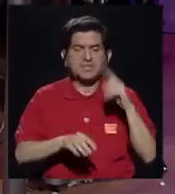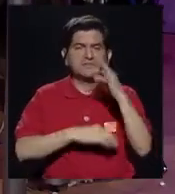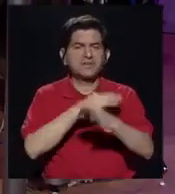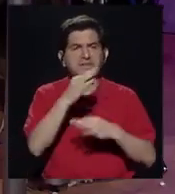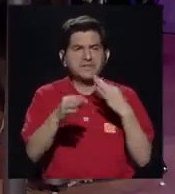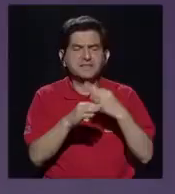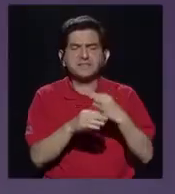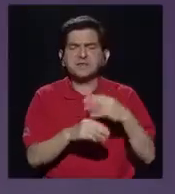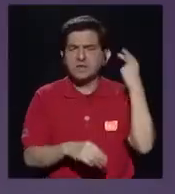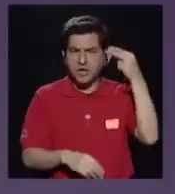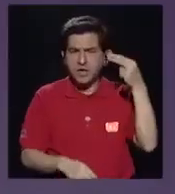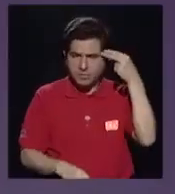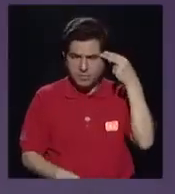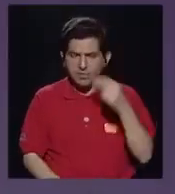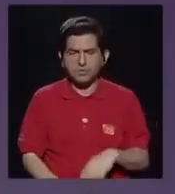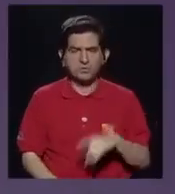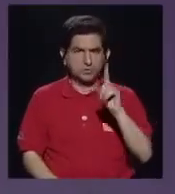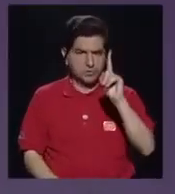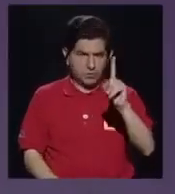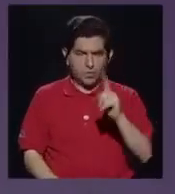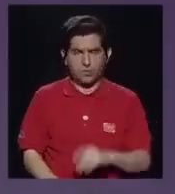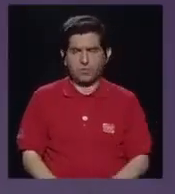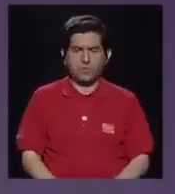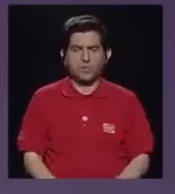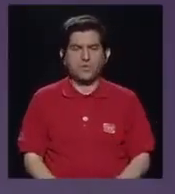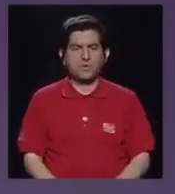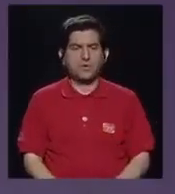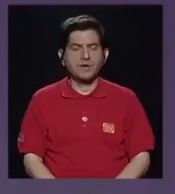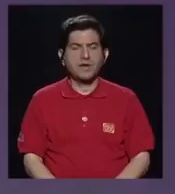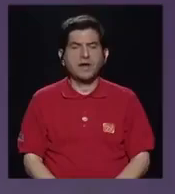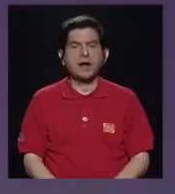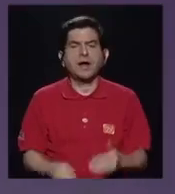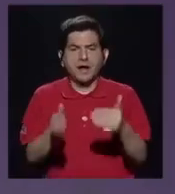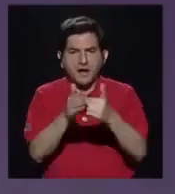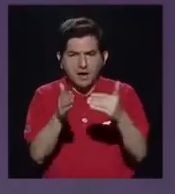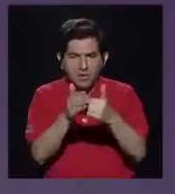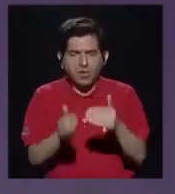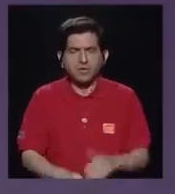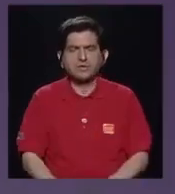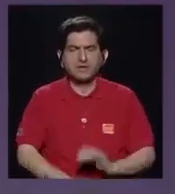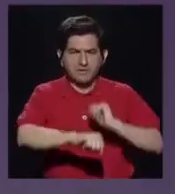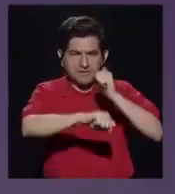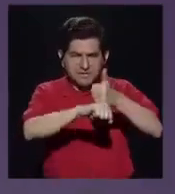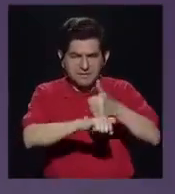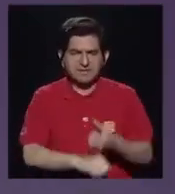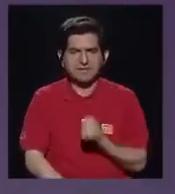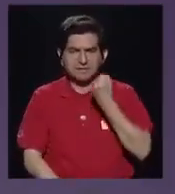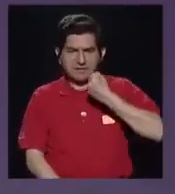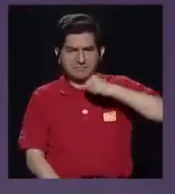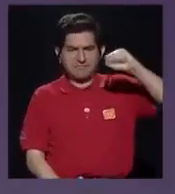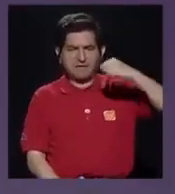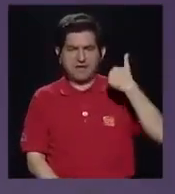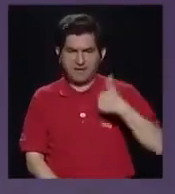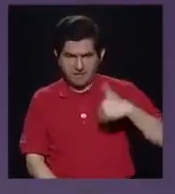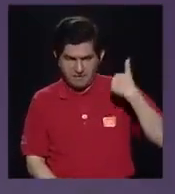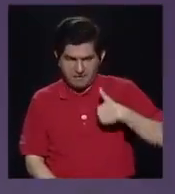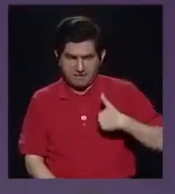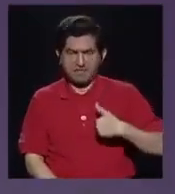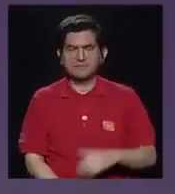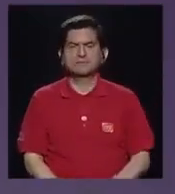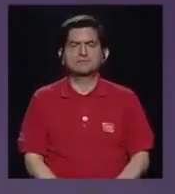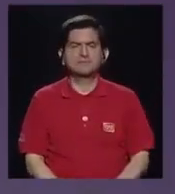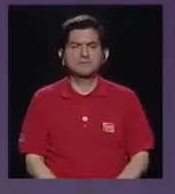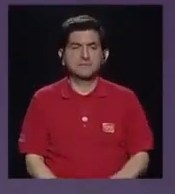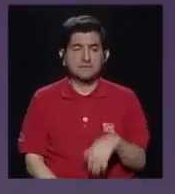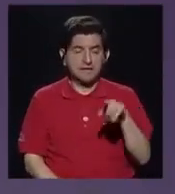hipótesis una de ellas es la hipótesis de la restauración de la venganza masculina que no es